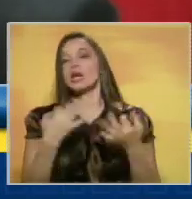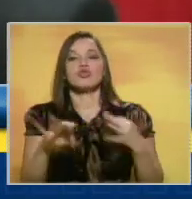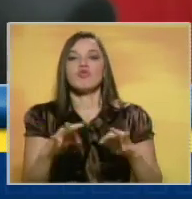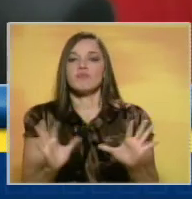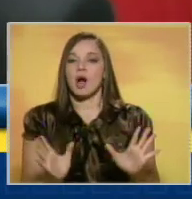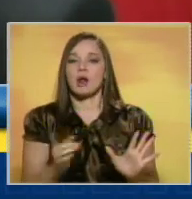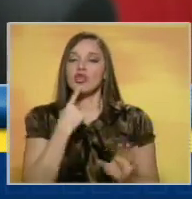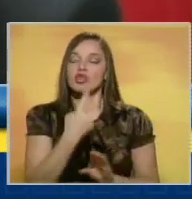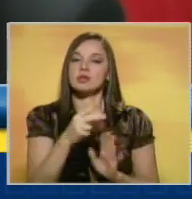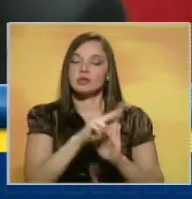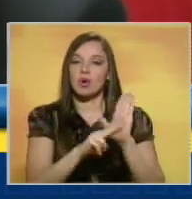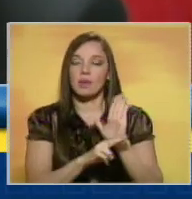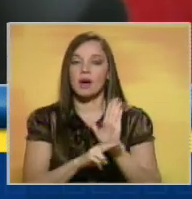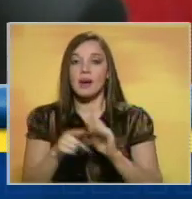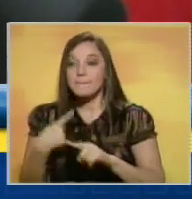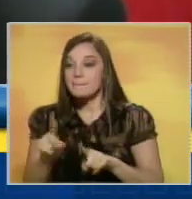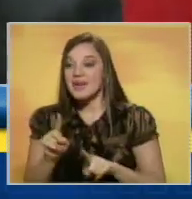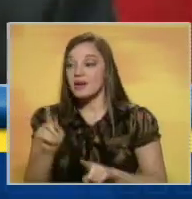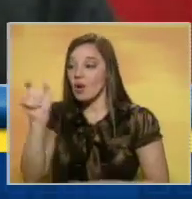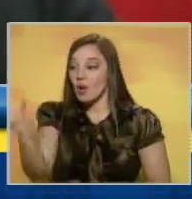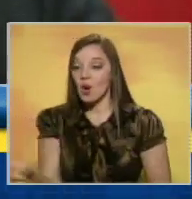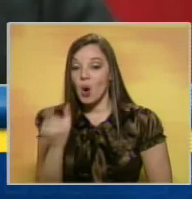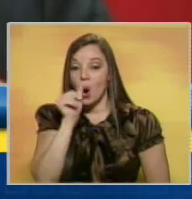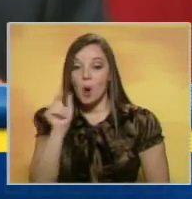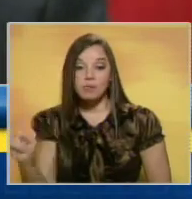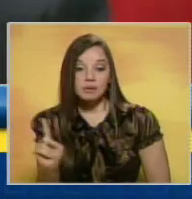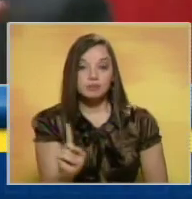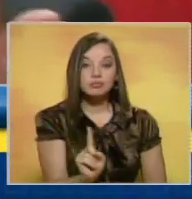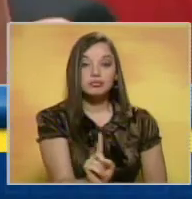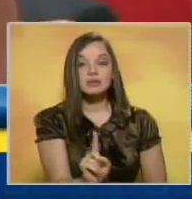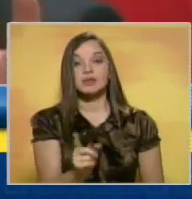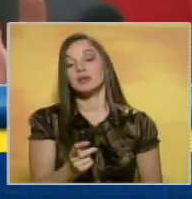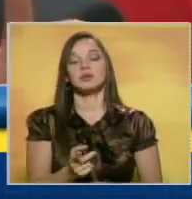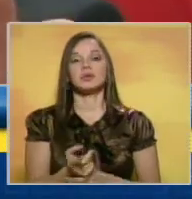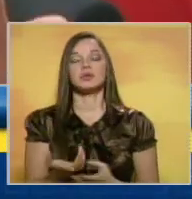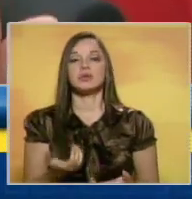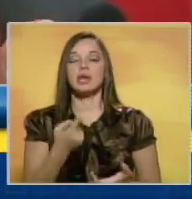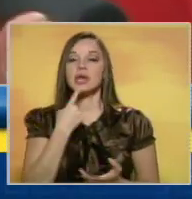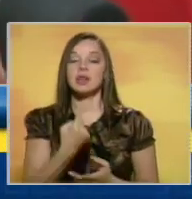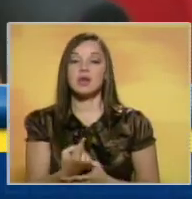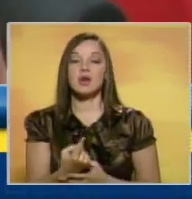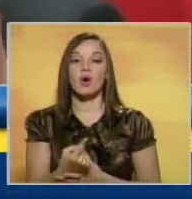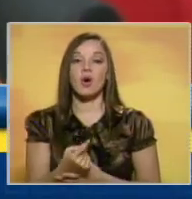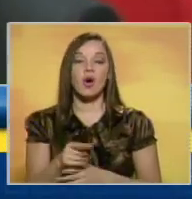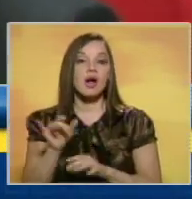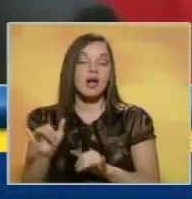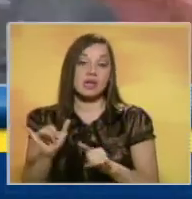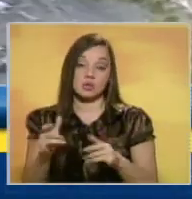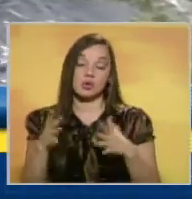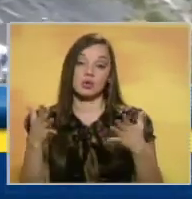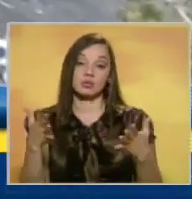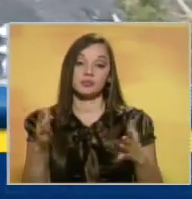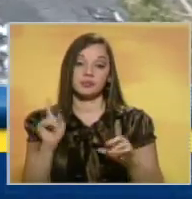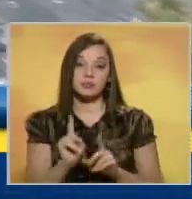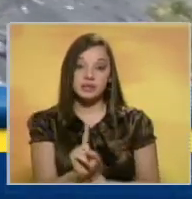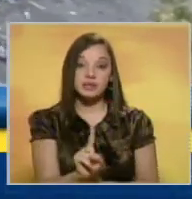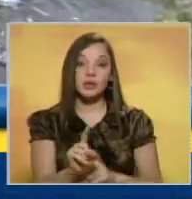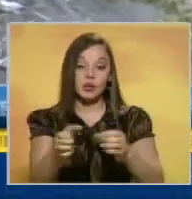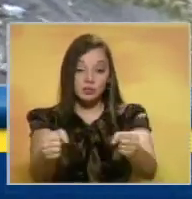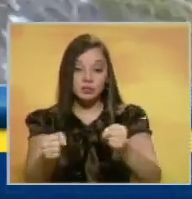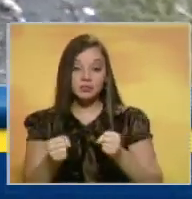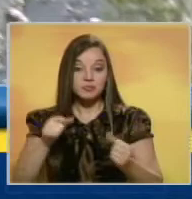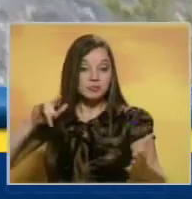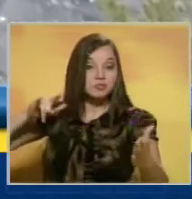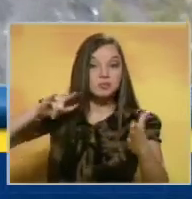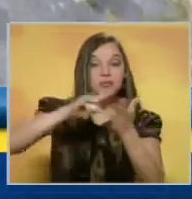A priori no tenía ninguna razón para evitar que el piloto regresara a la cabina de piloto. Eso es algo grande. El